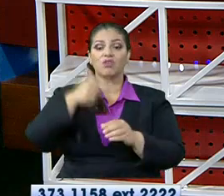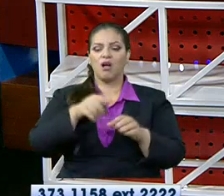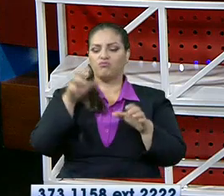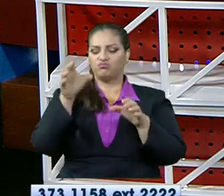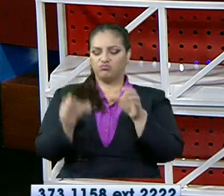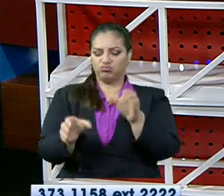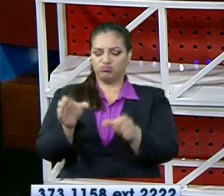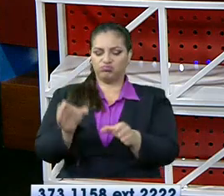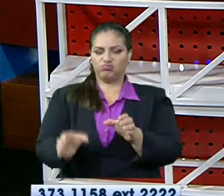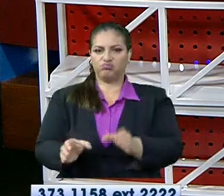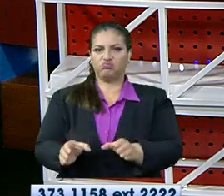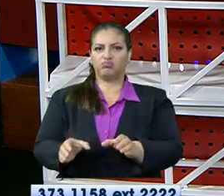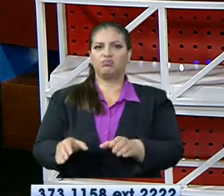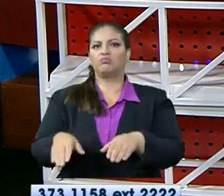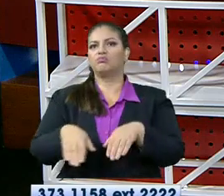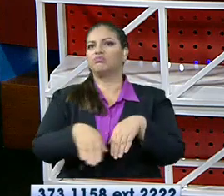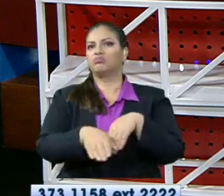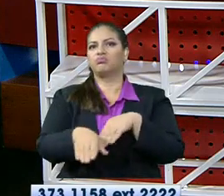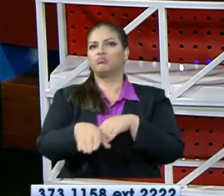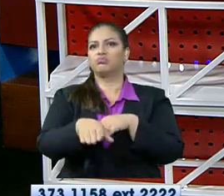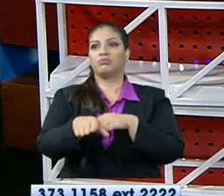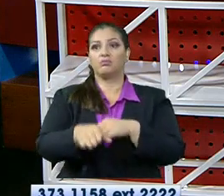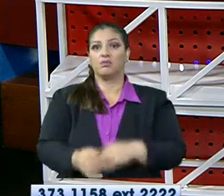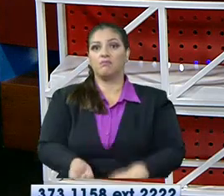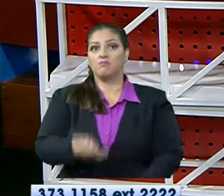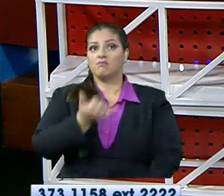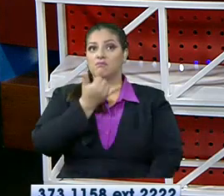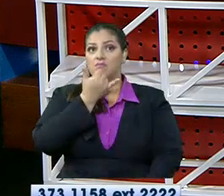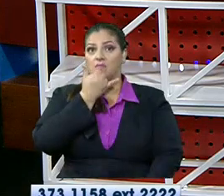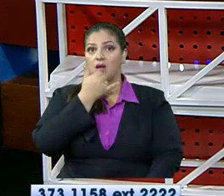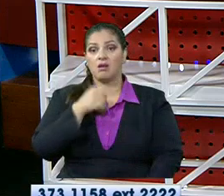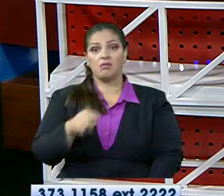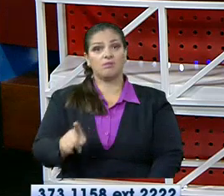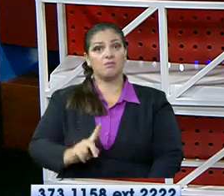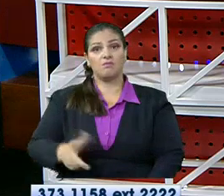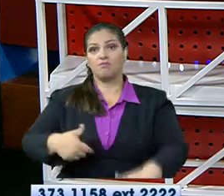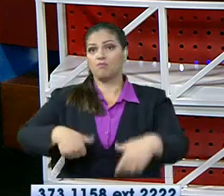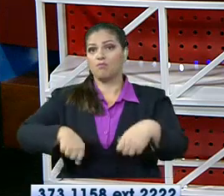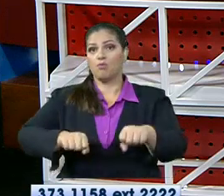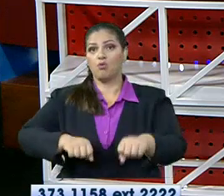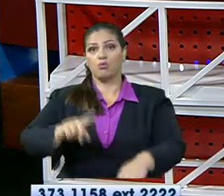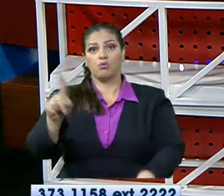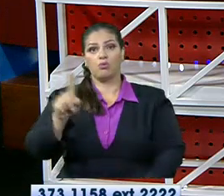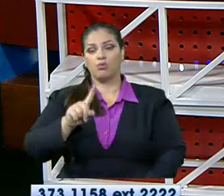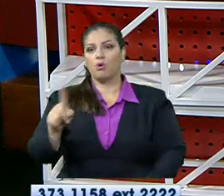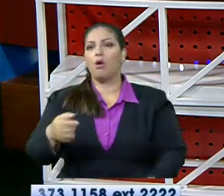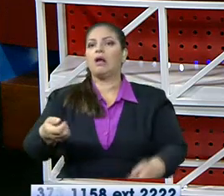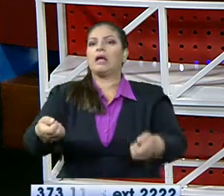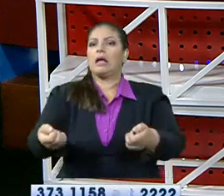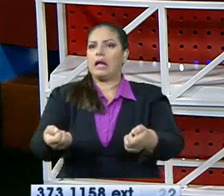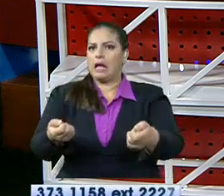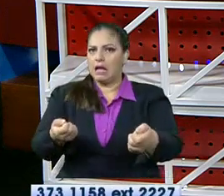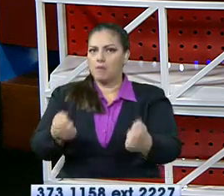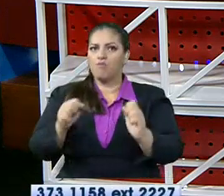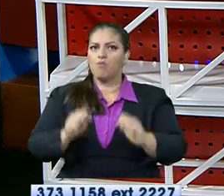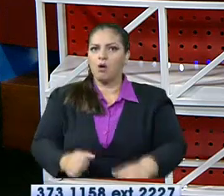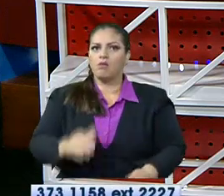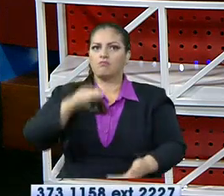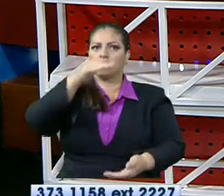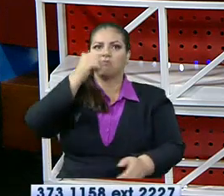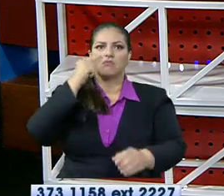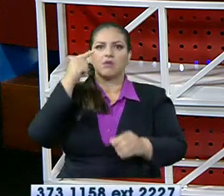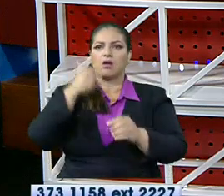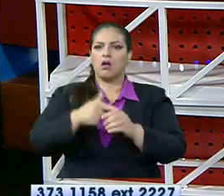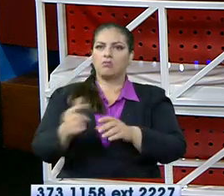cilindros, claro, de gas debe ser menester de un vehículo por debidamente supuesto, acondicionado para trasladar. Acondicionado, porque es una